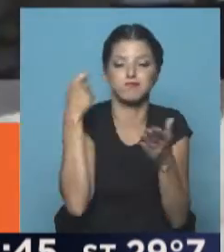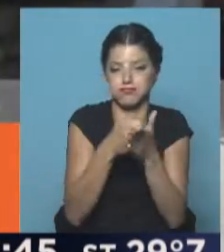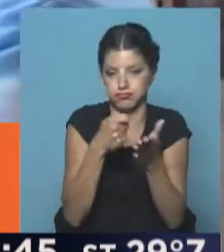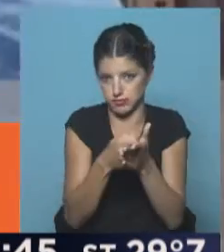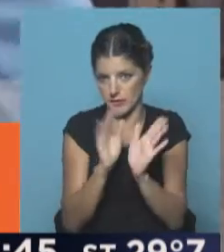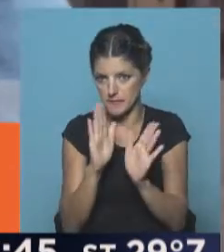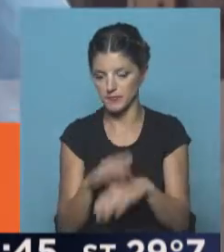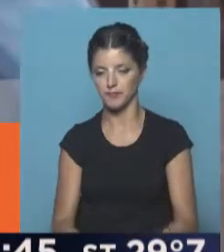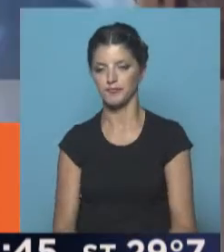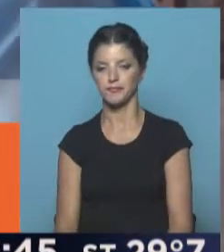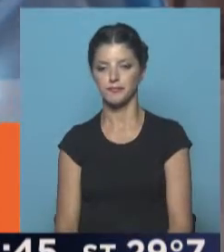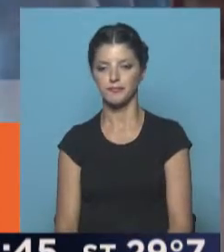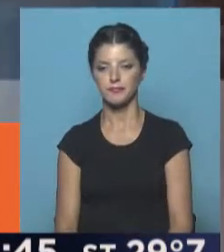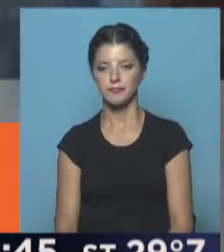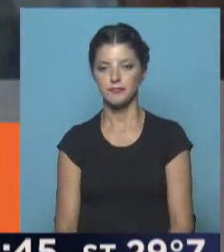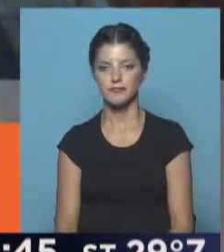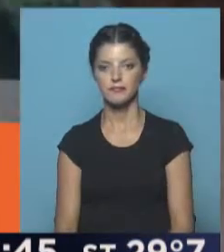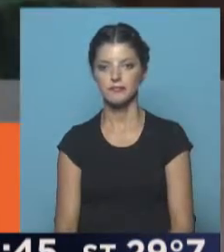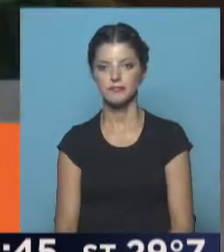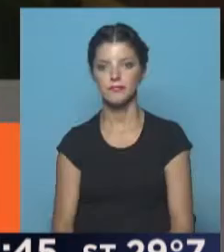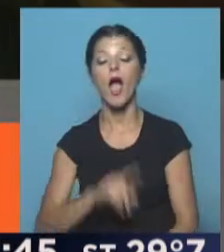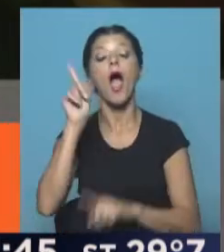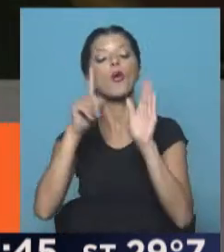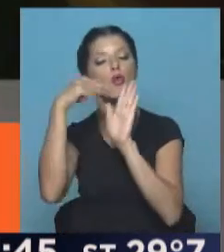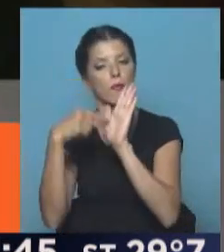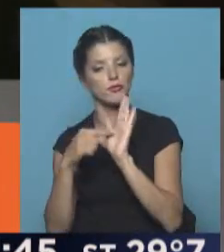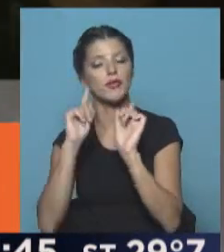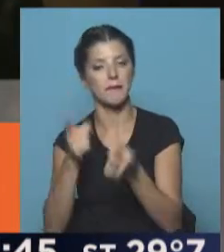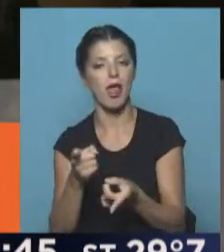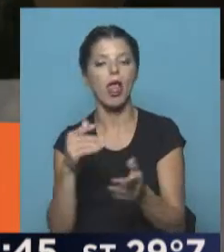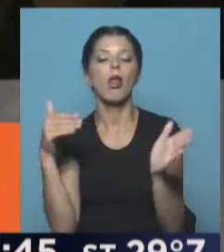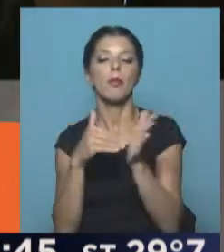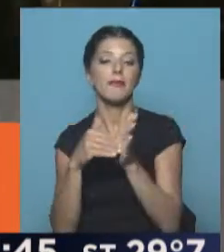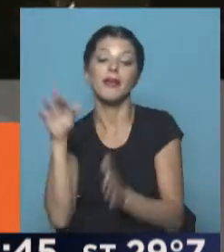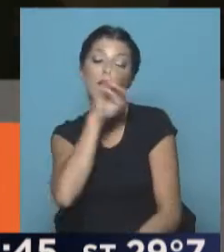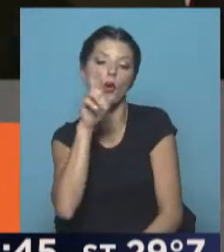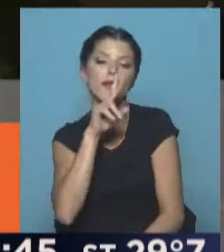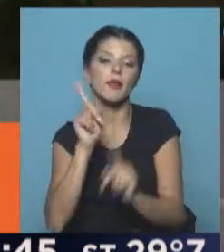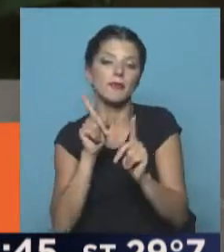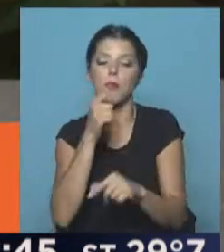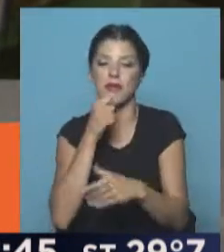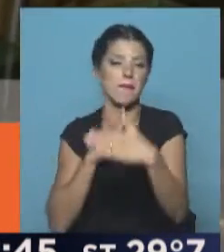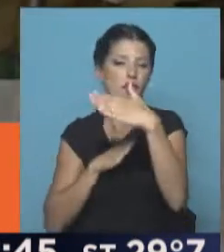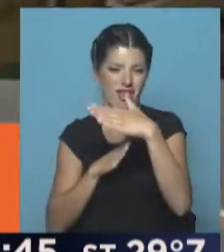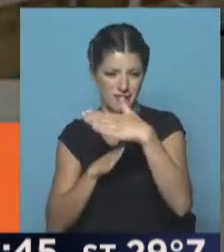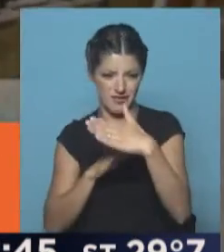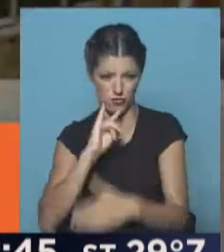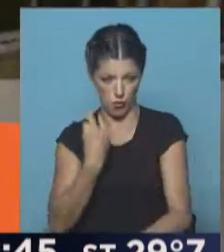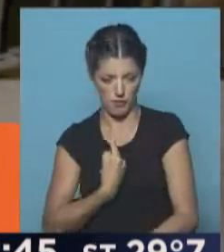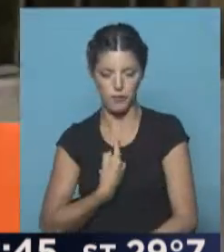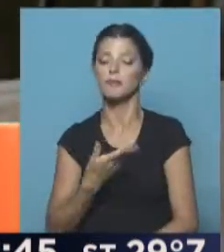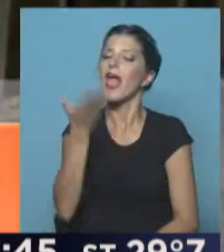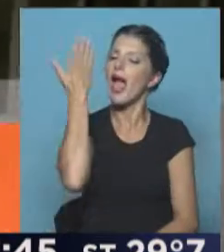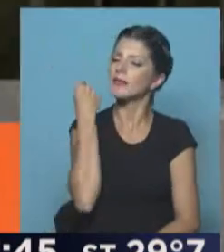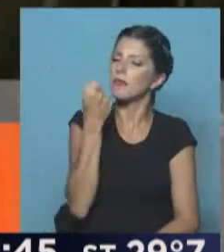cuestiones que tienen que ver, insisto, con las propias limitaciones que de pronto las mujeres nos podemos poner. Hace poco había en una